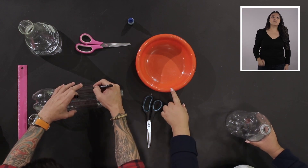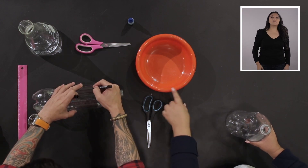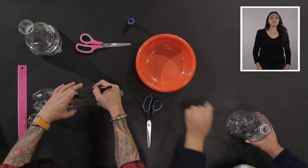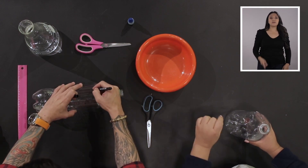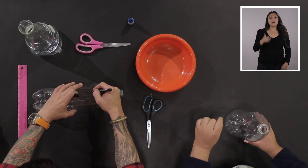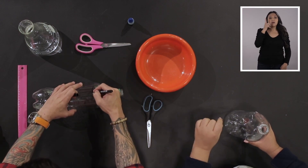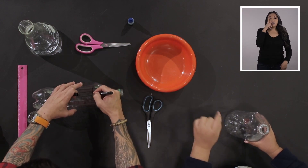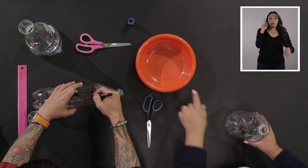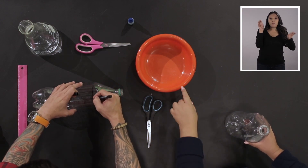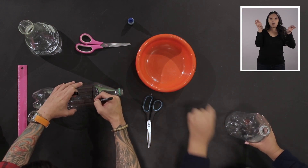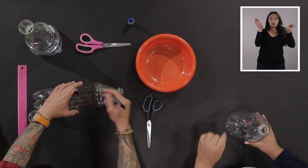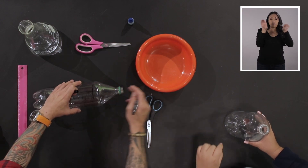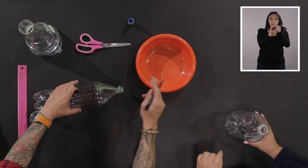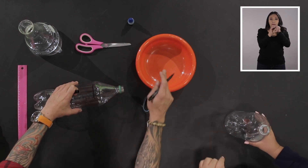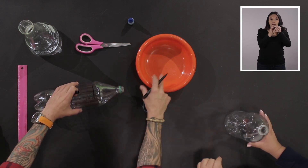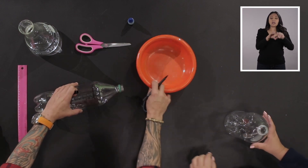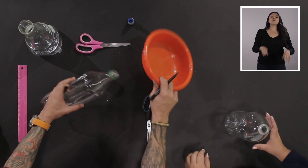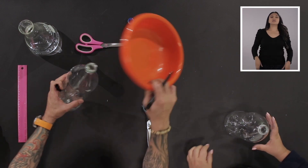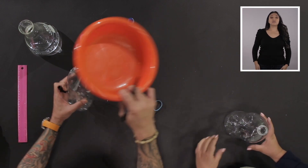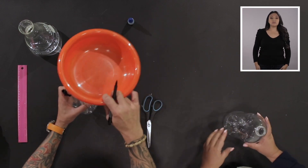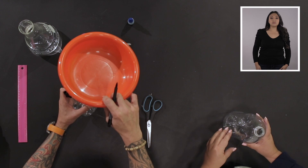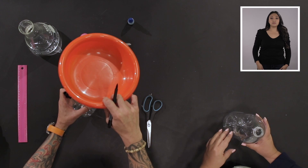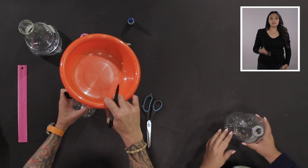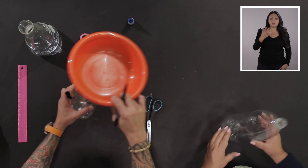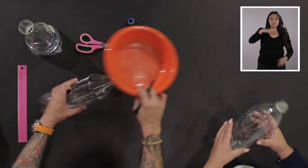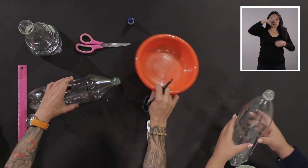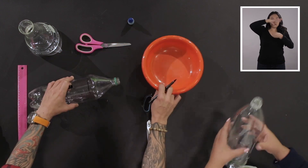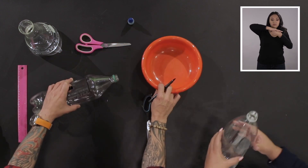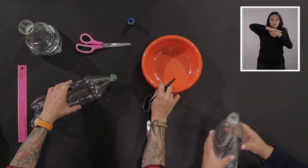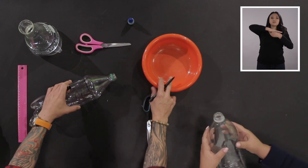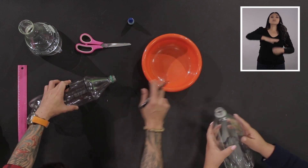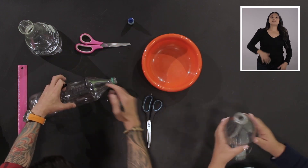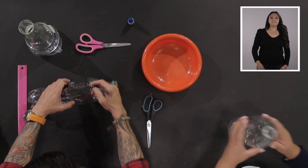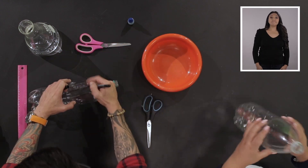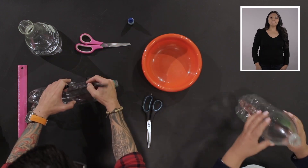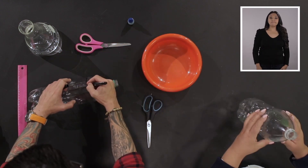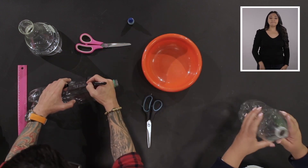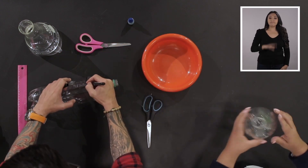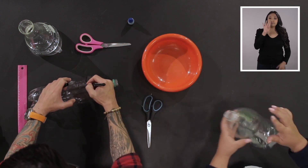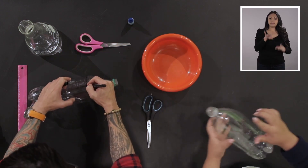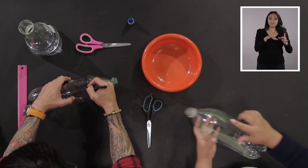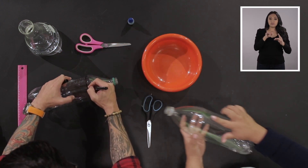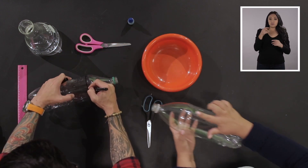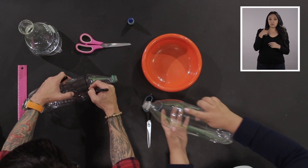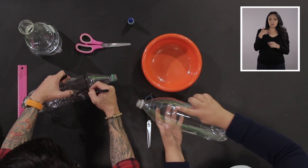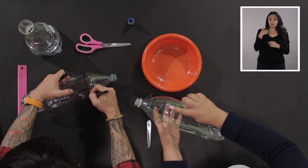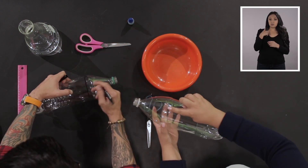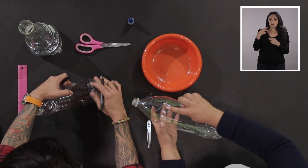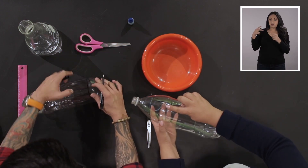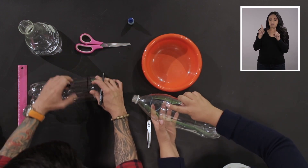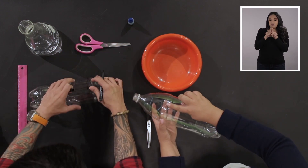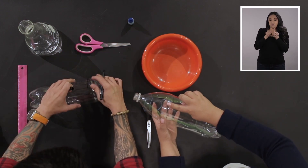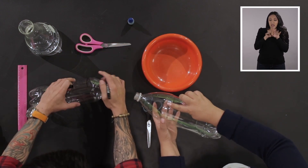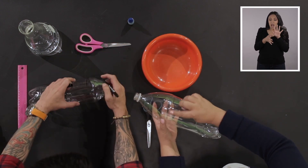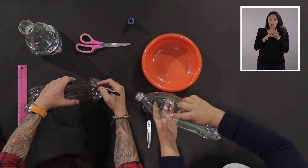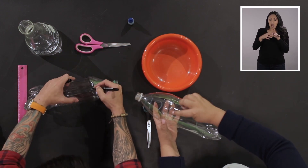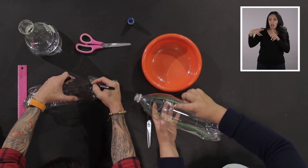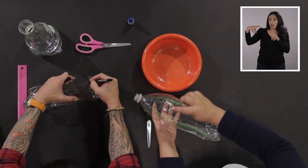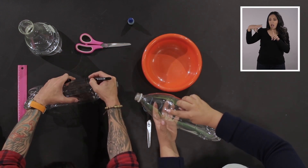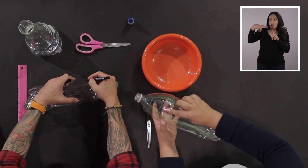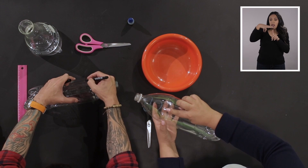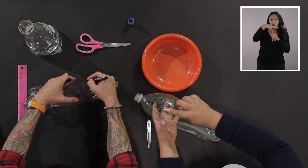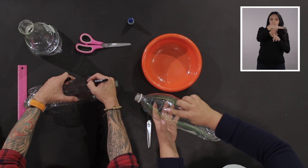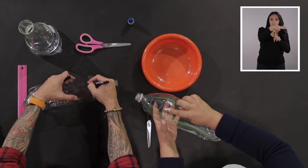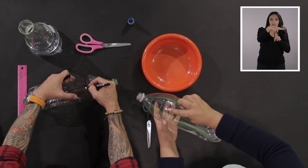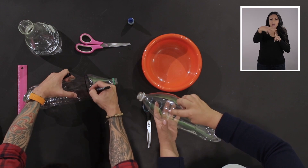pegar a este recipiente. Es decir, esto va encima, así. Sí, señor. Exactamente. Perfecto, no hay problema. Yo en esta botella voy a calcular más o menos un